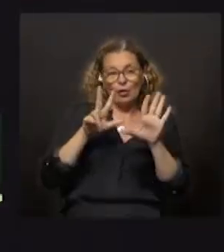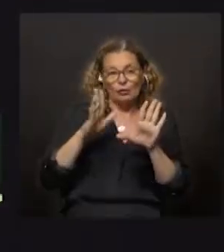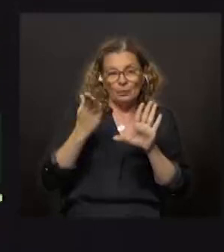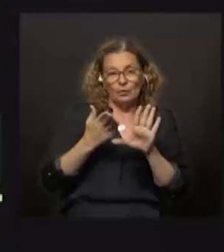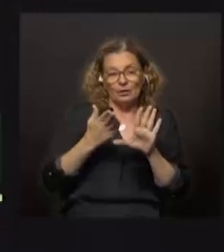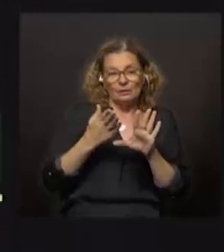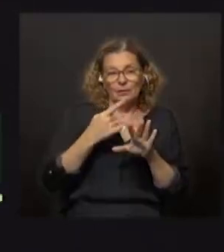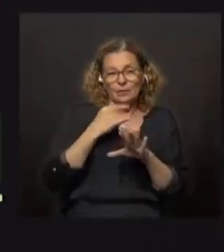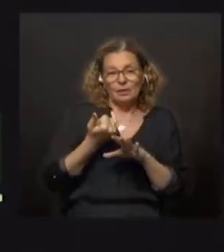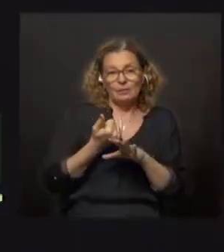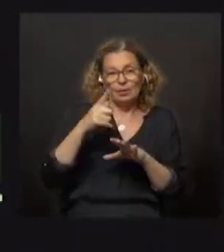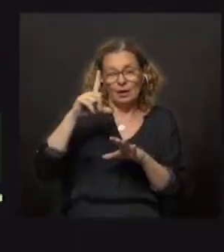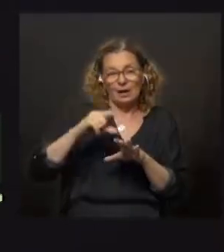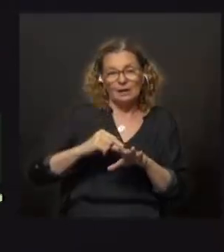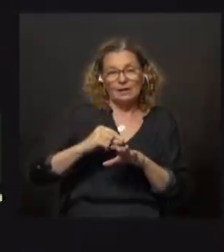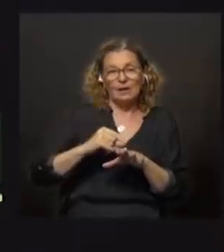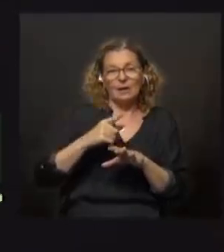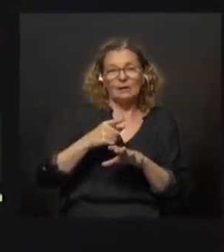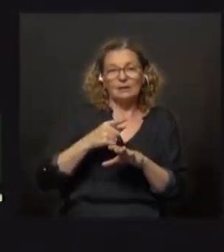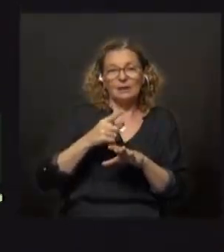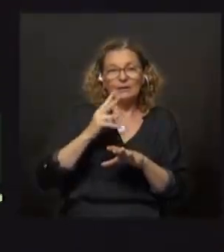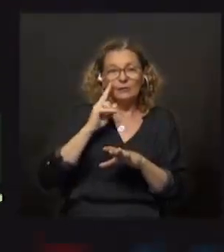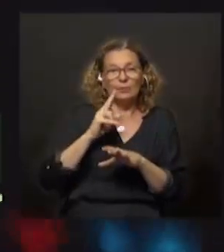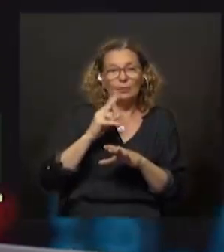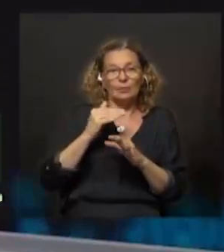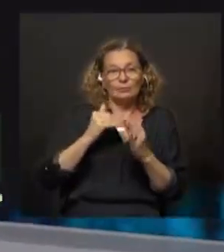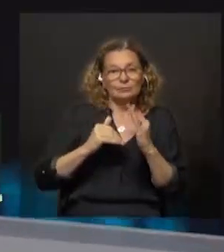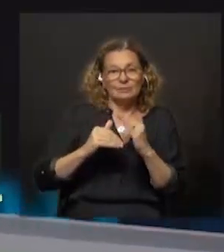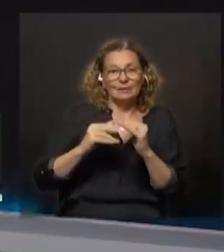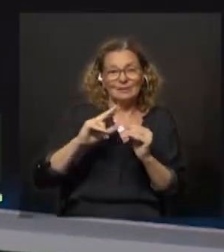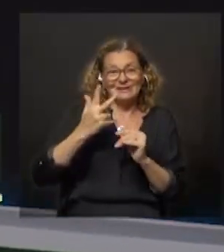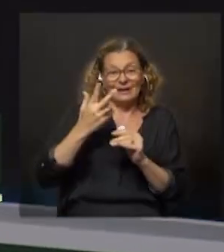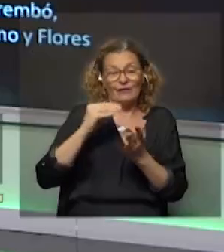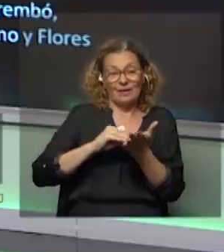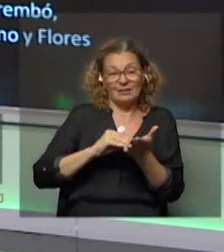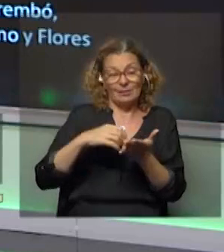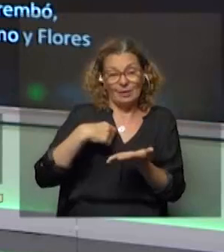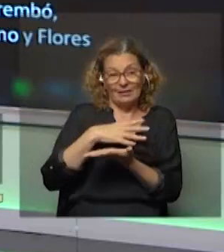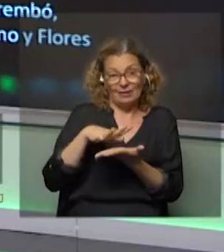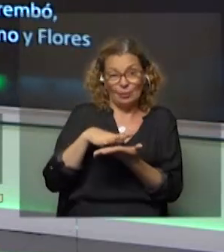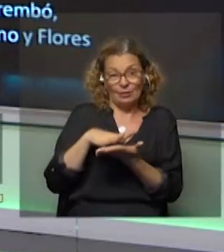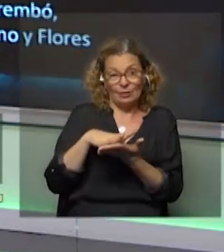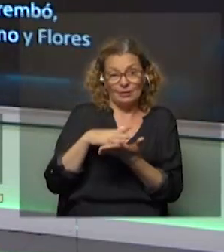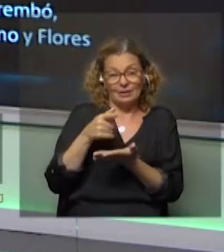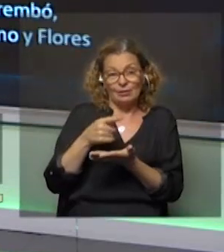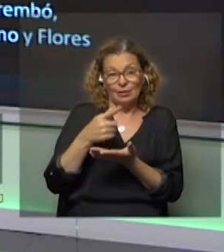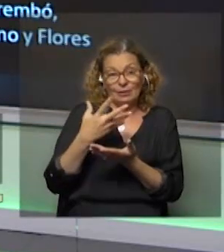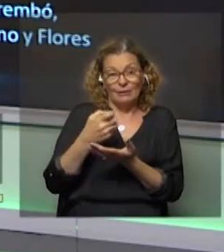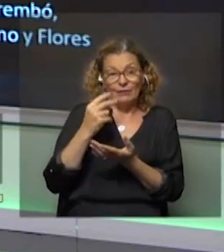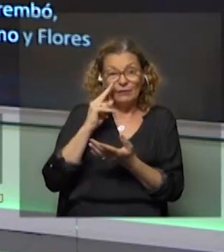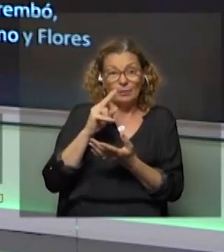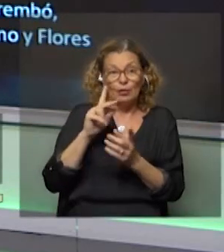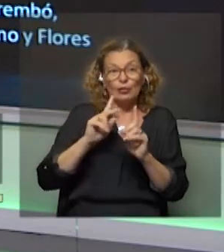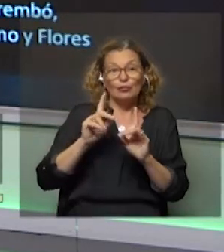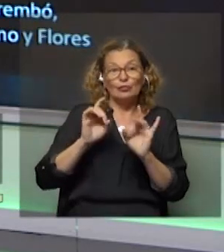que son la más pronunciadas en ese costado de la placa esto sigue casi que duplicando la situación lo cual es una Pauta de lo que está generando